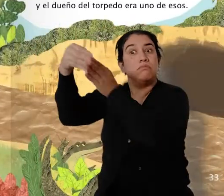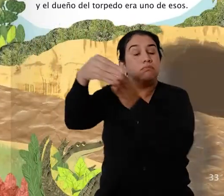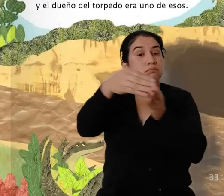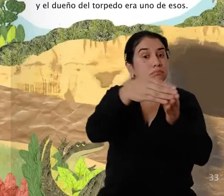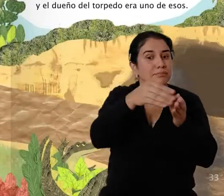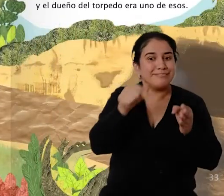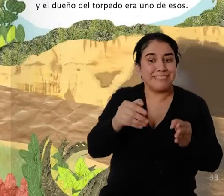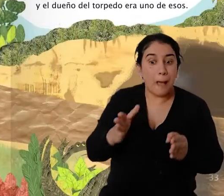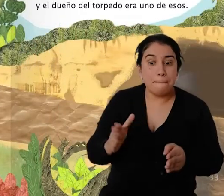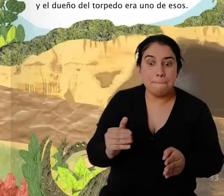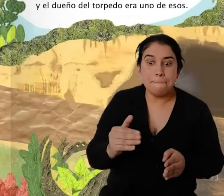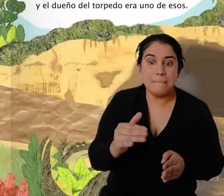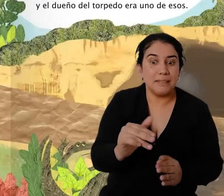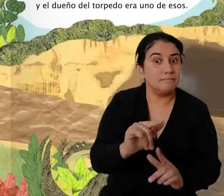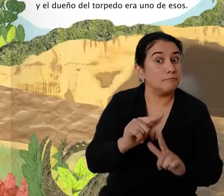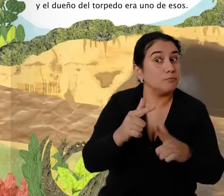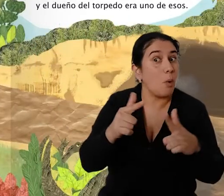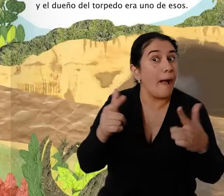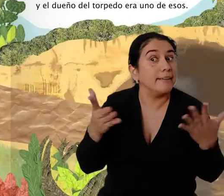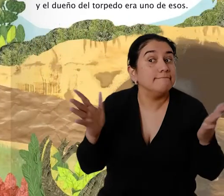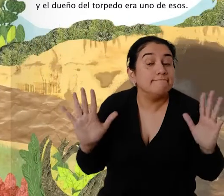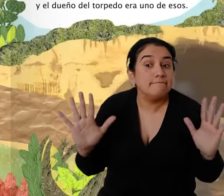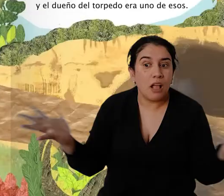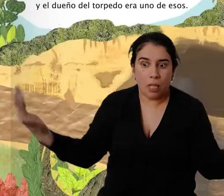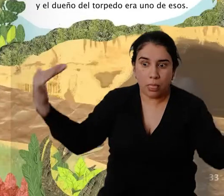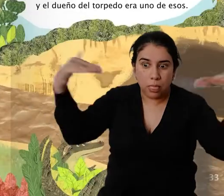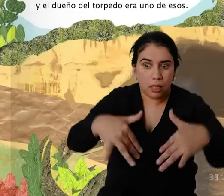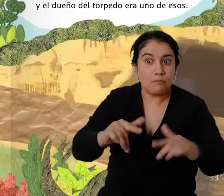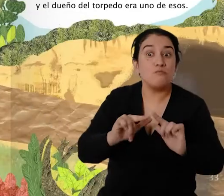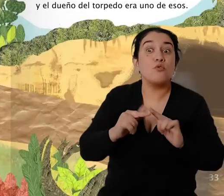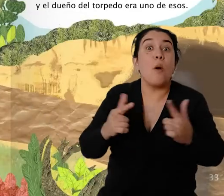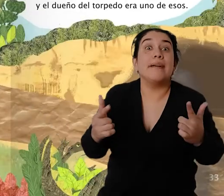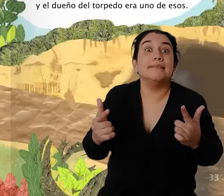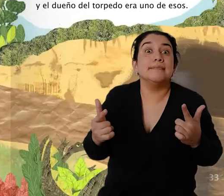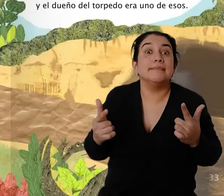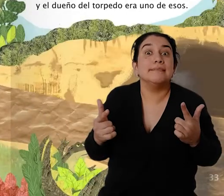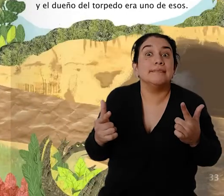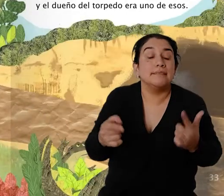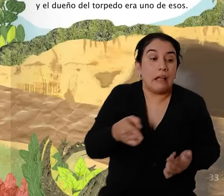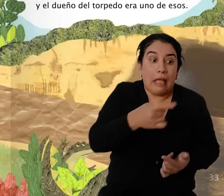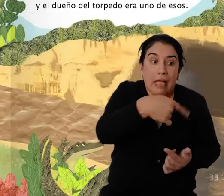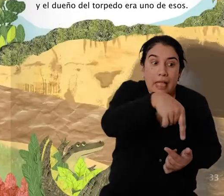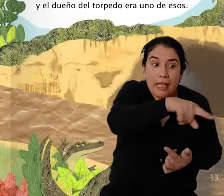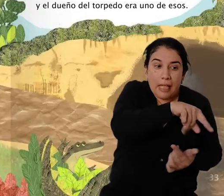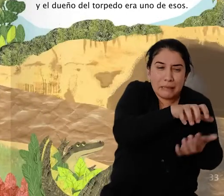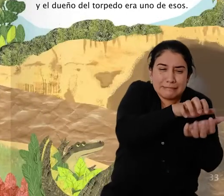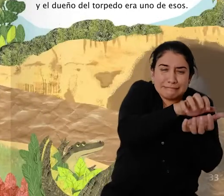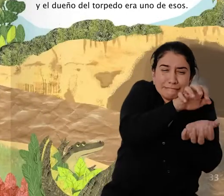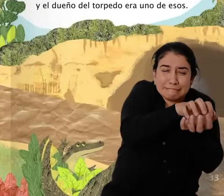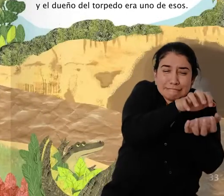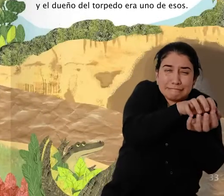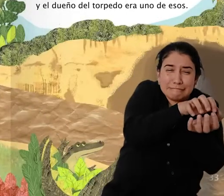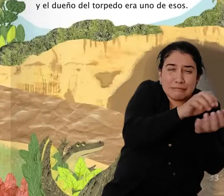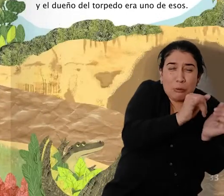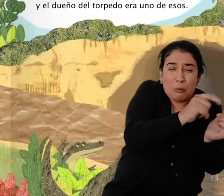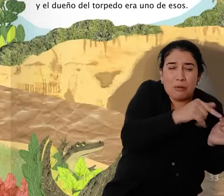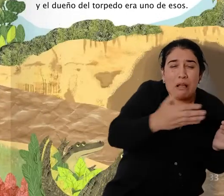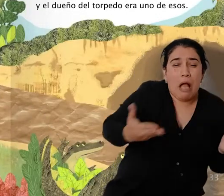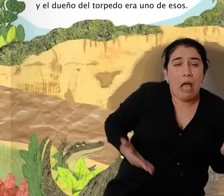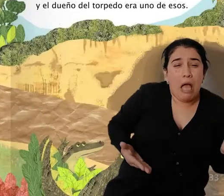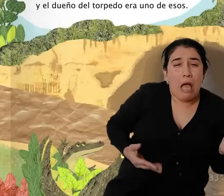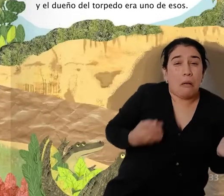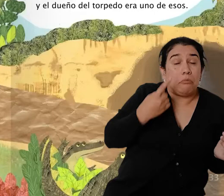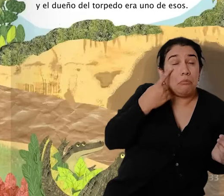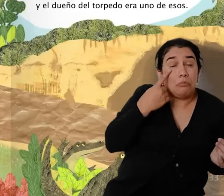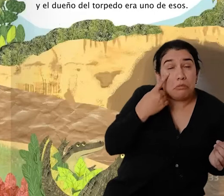Y estaban tristes, porque los yacarés chiquitos se quejaban de hambre. El viejo yacaré dijo